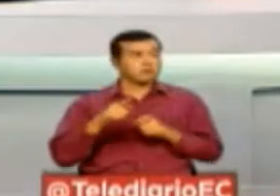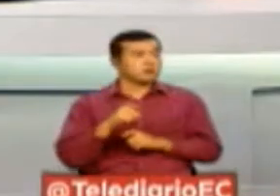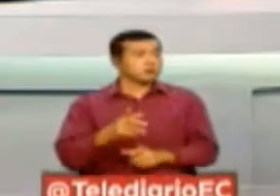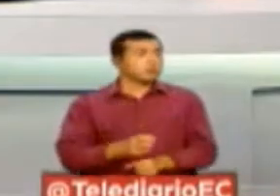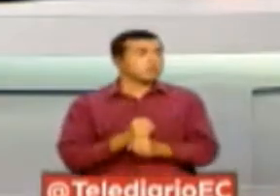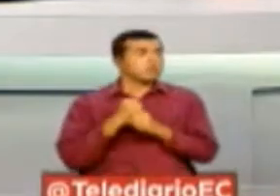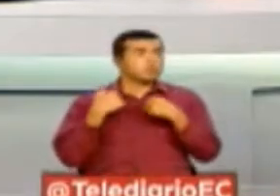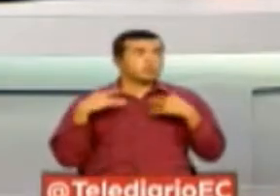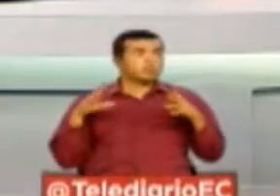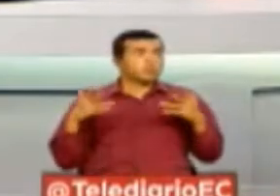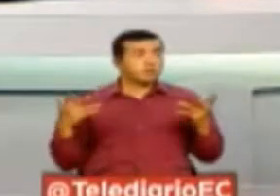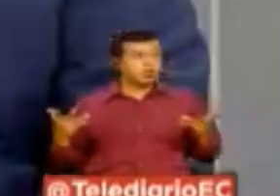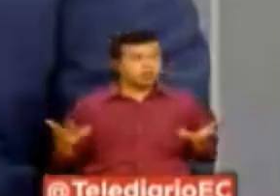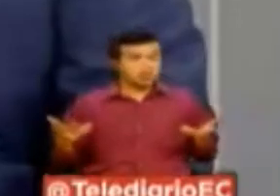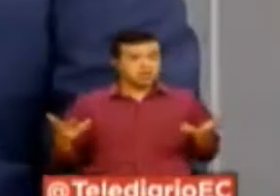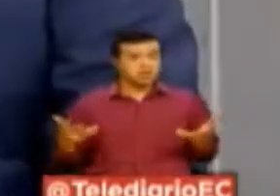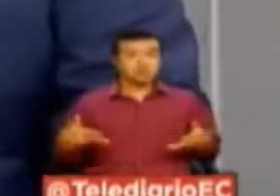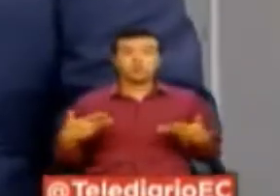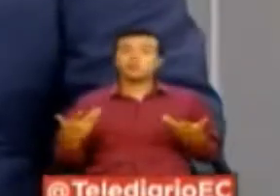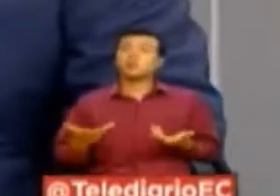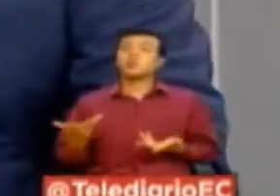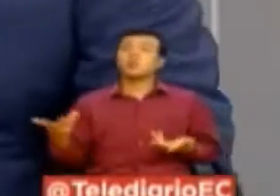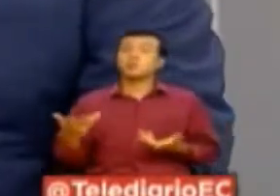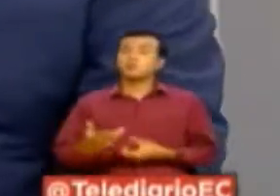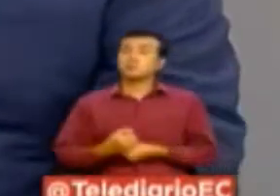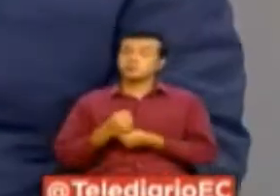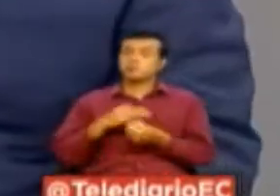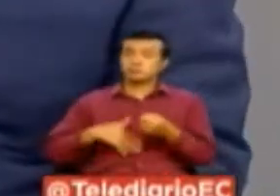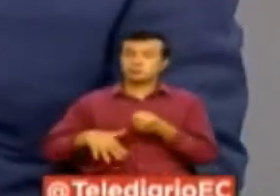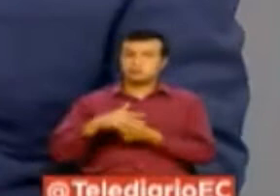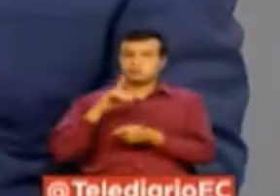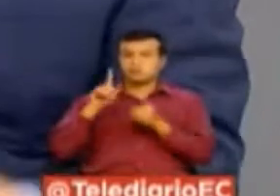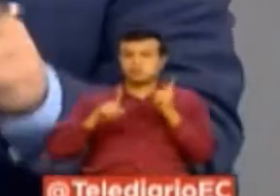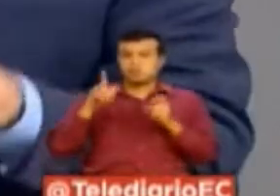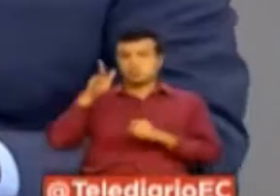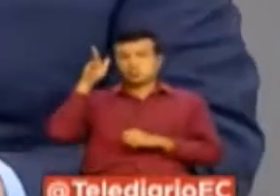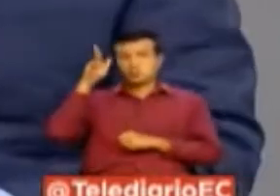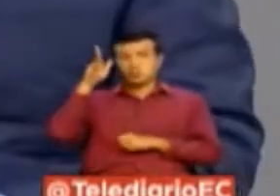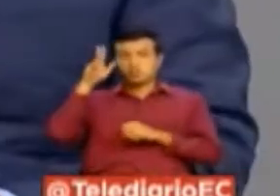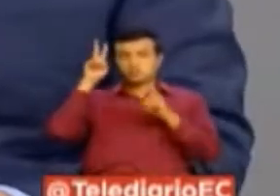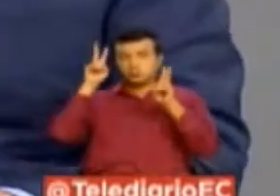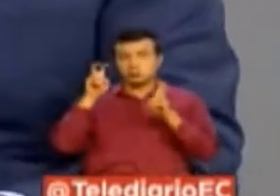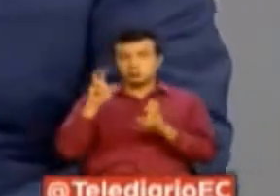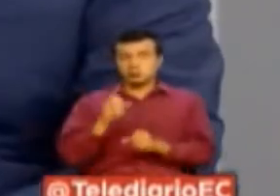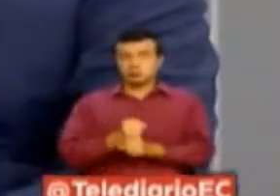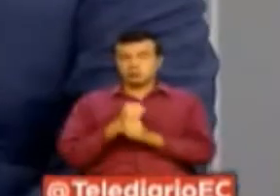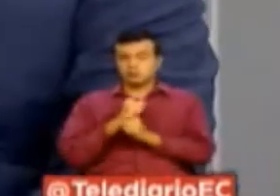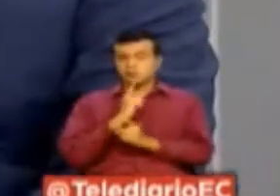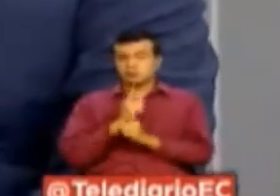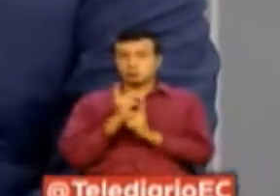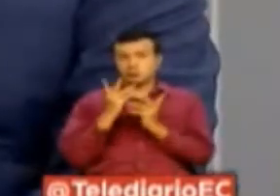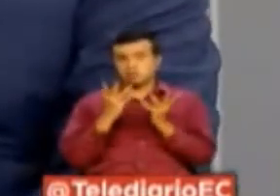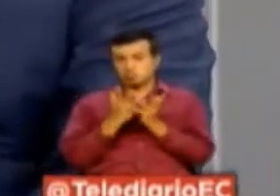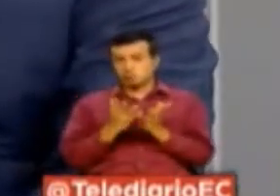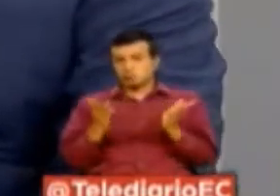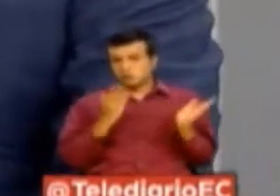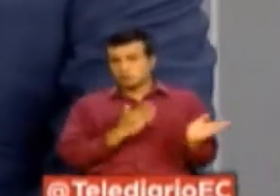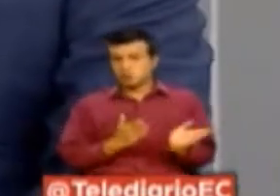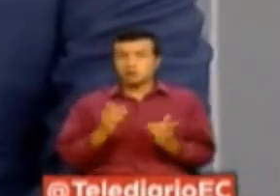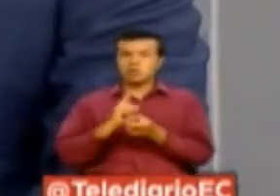seguros en sí mismos pues como esperar que provean seguridad algunos académicos en temas de seguridad precisamente han sugerido